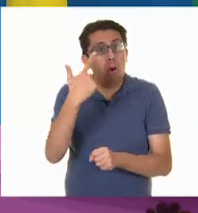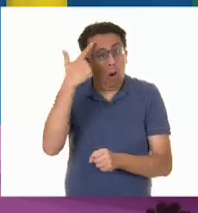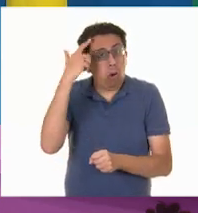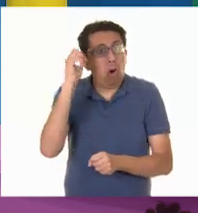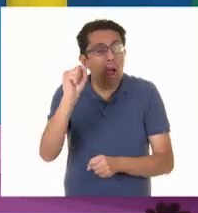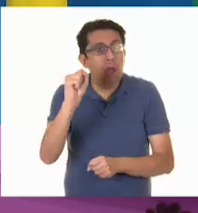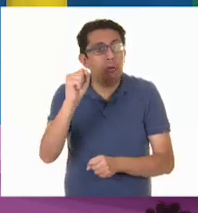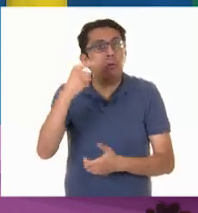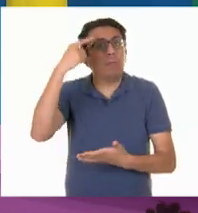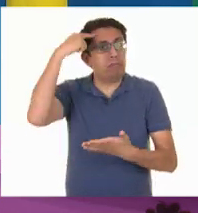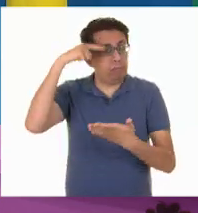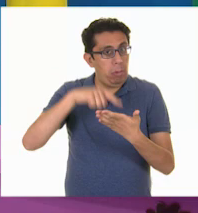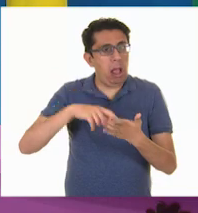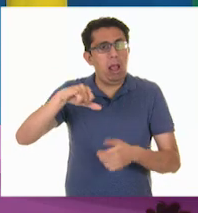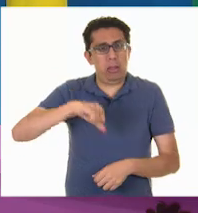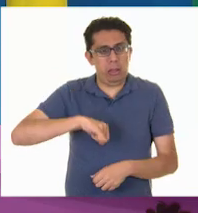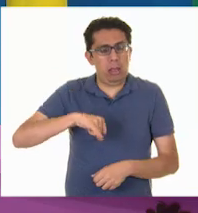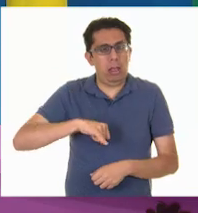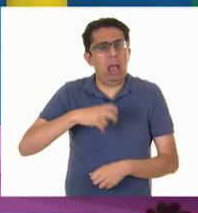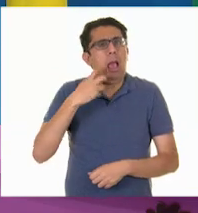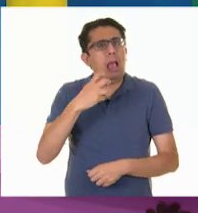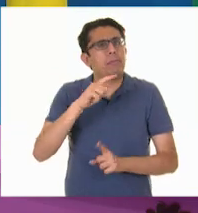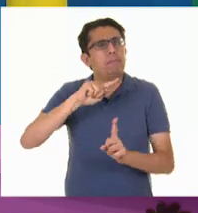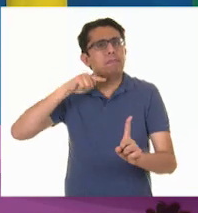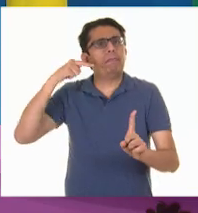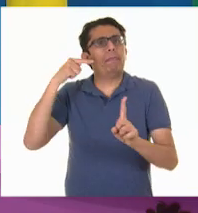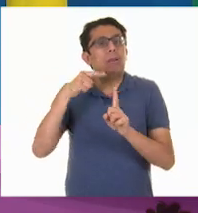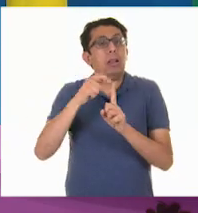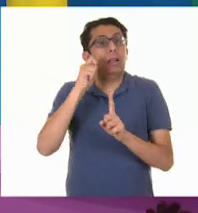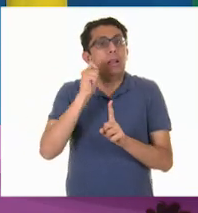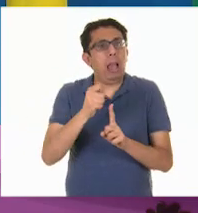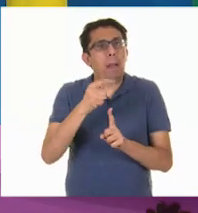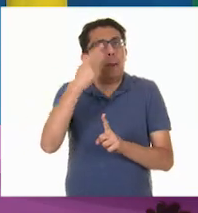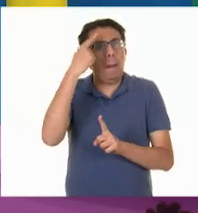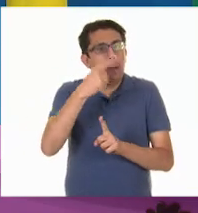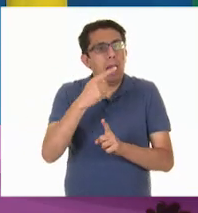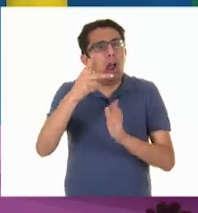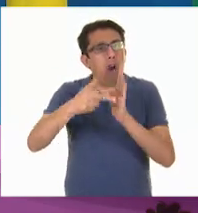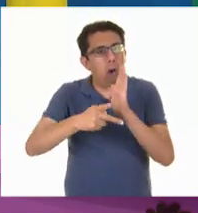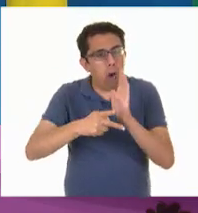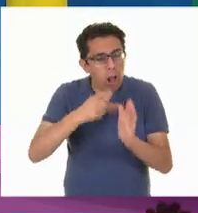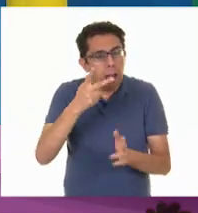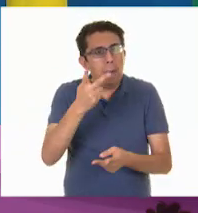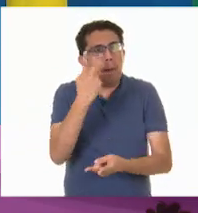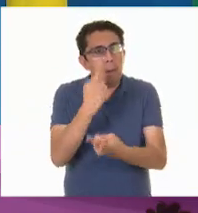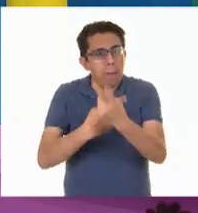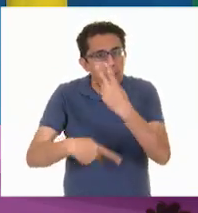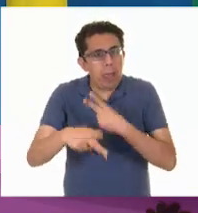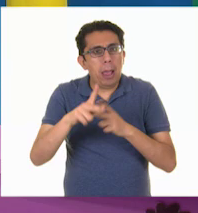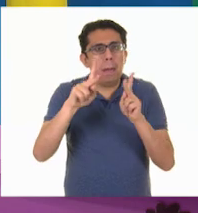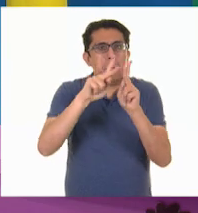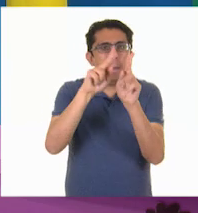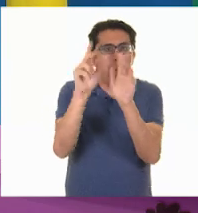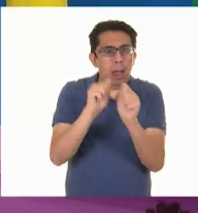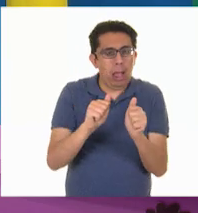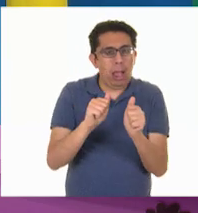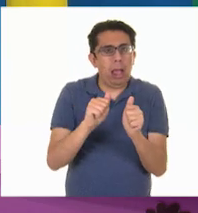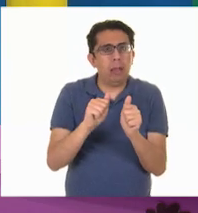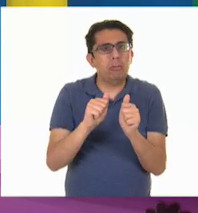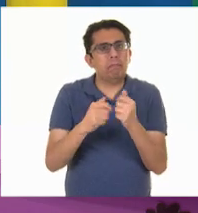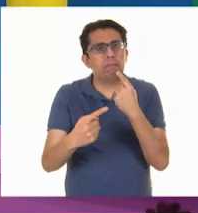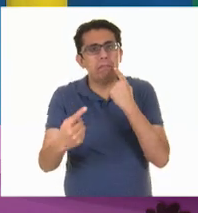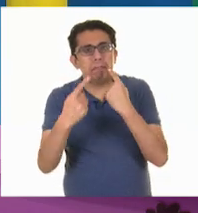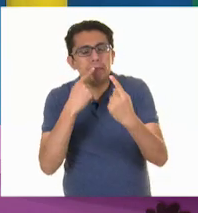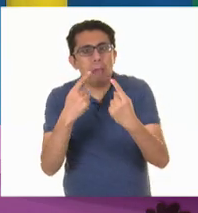Sí. ya que se enfoca en el restablecimiento de la paz y el bienestar social mediante el diálogo y el reconocimiento